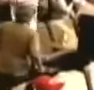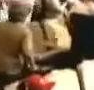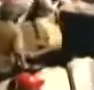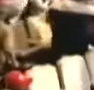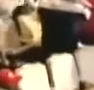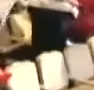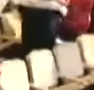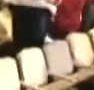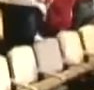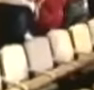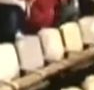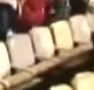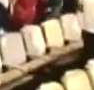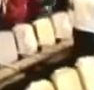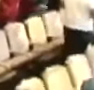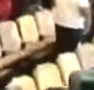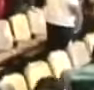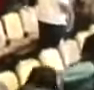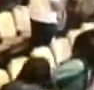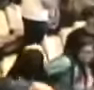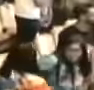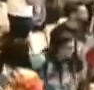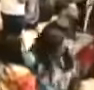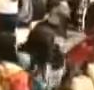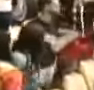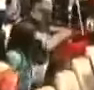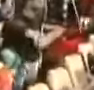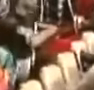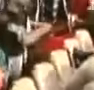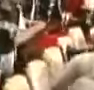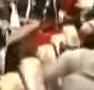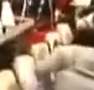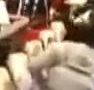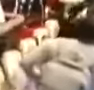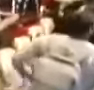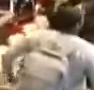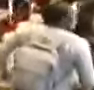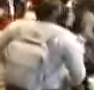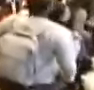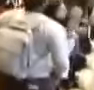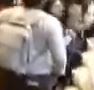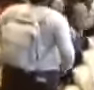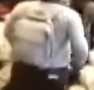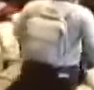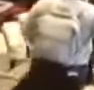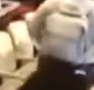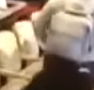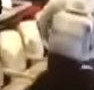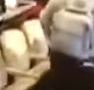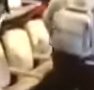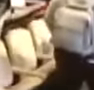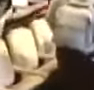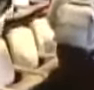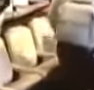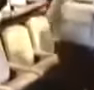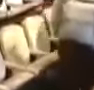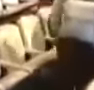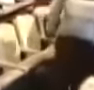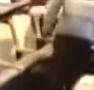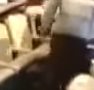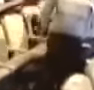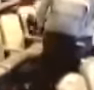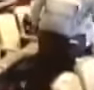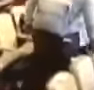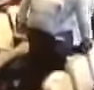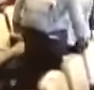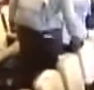este territorio. Por lo tanto, no reconoce la jurisdicción de la Corte Internacional de Justicia. Es lo que se vive a esta hora en la